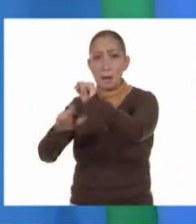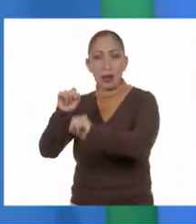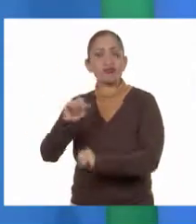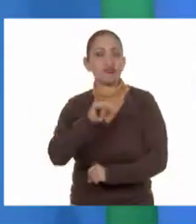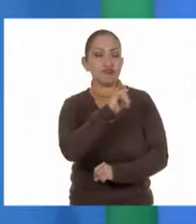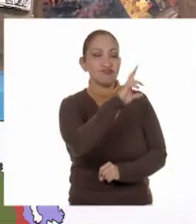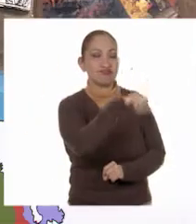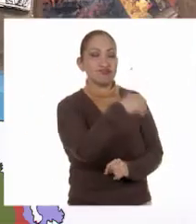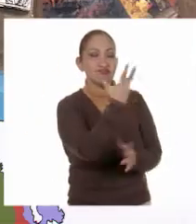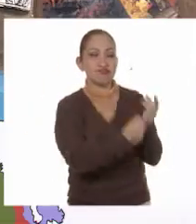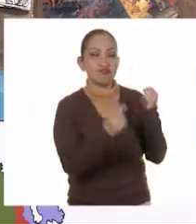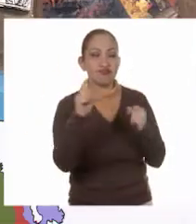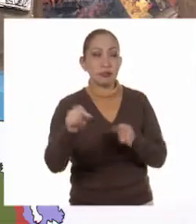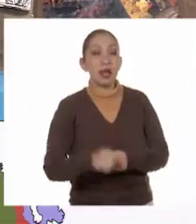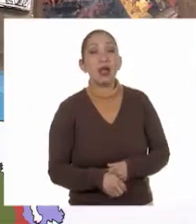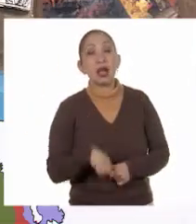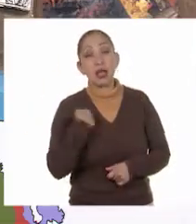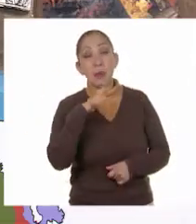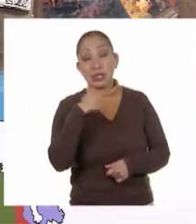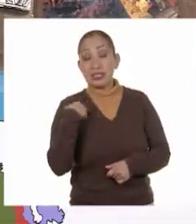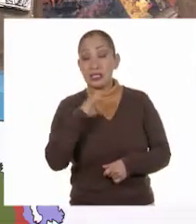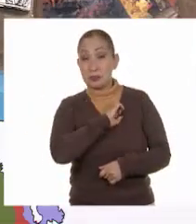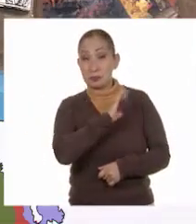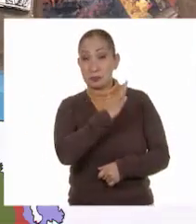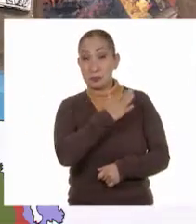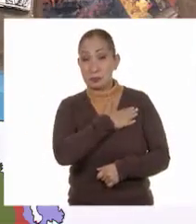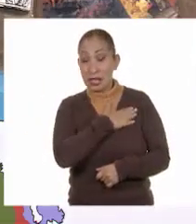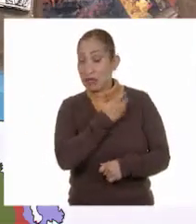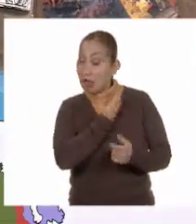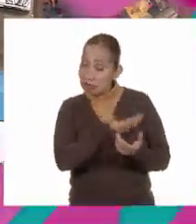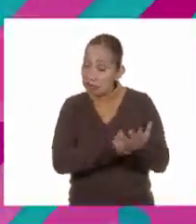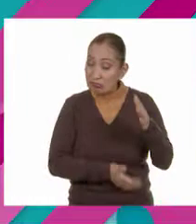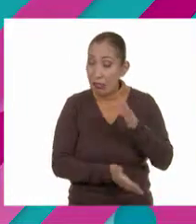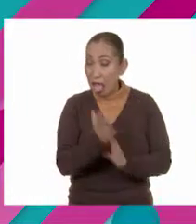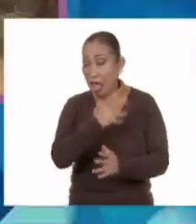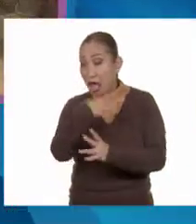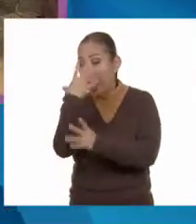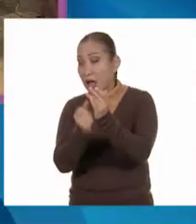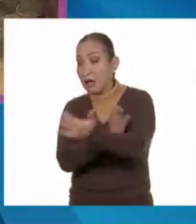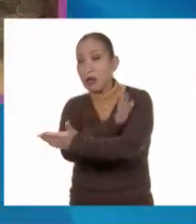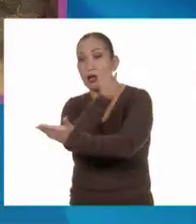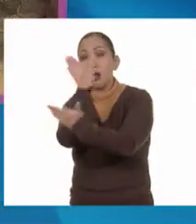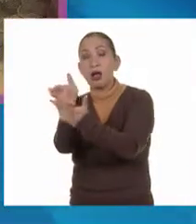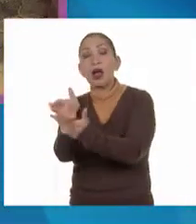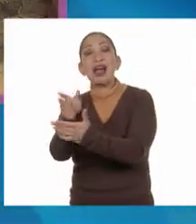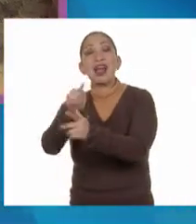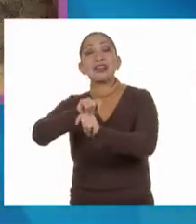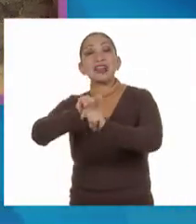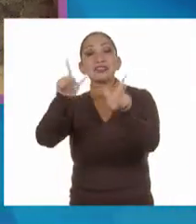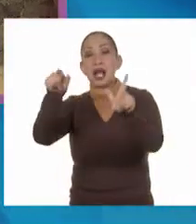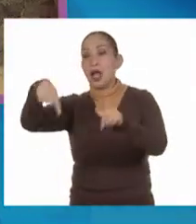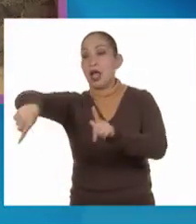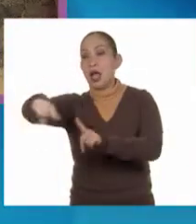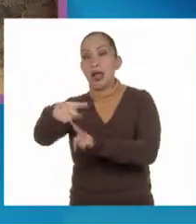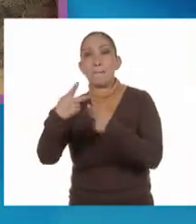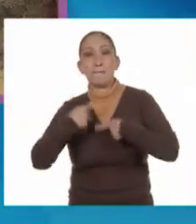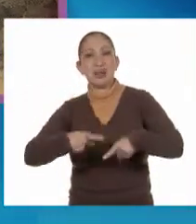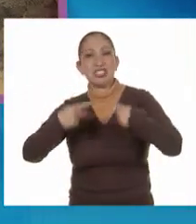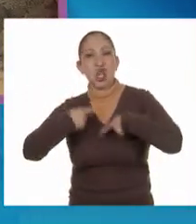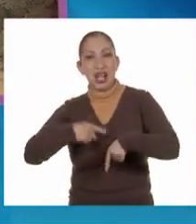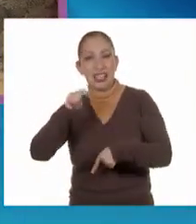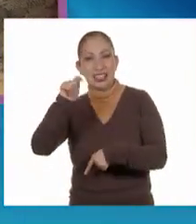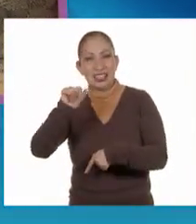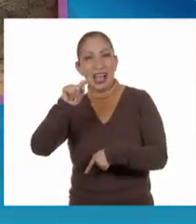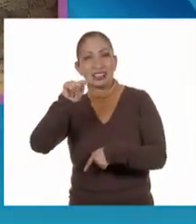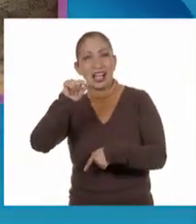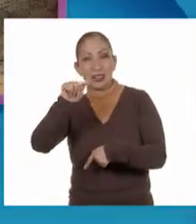Exacto. Tras varios días de huida, las huestes de Cortés llegaron a Tlaxcala, donde fueron recibidos por las autoridades tlaxcaltecas que